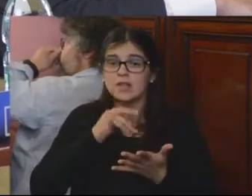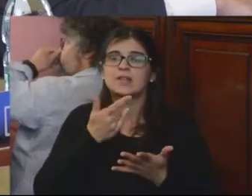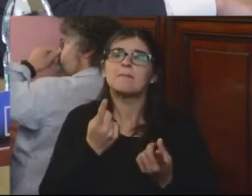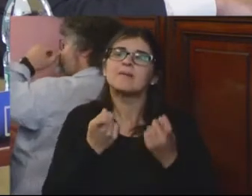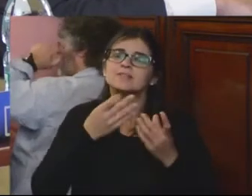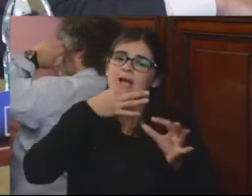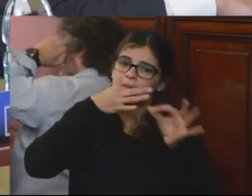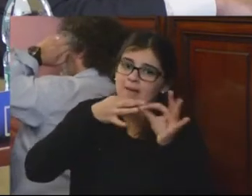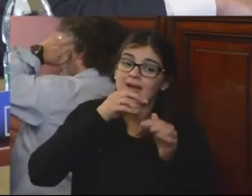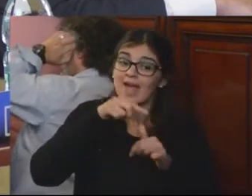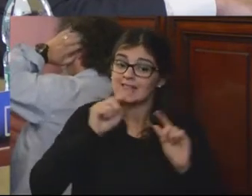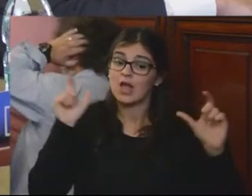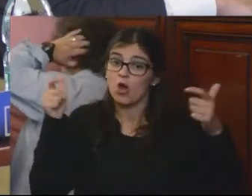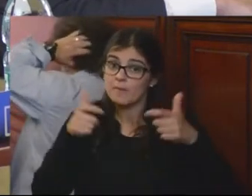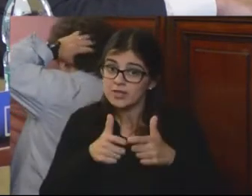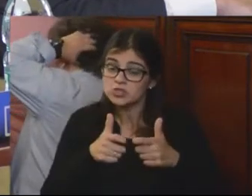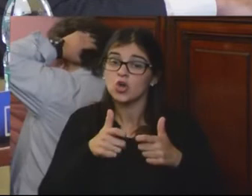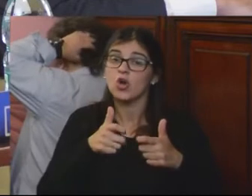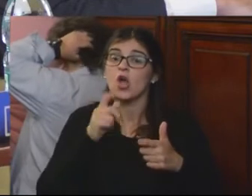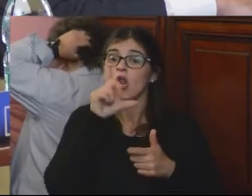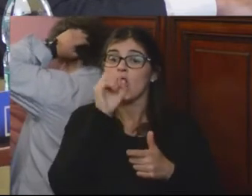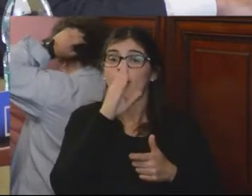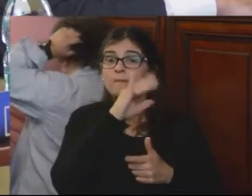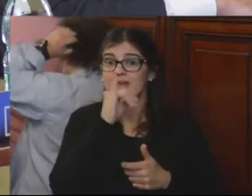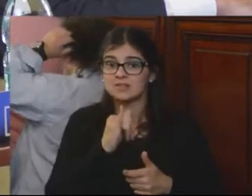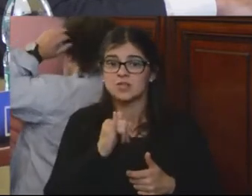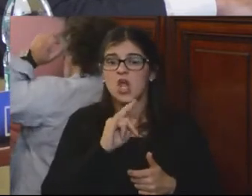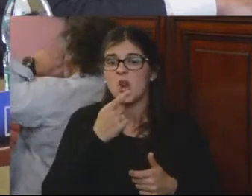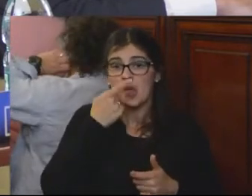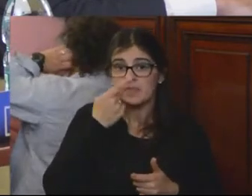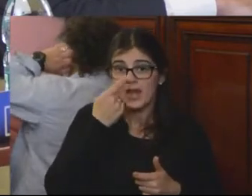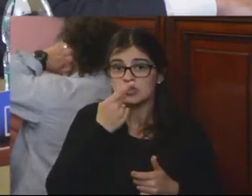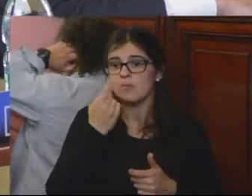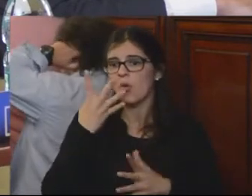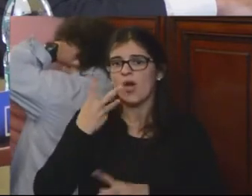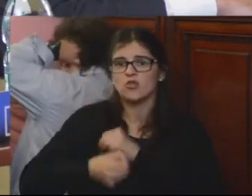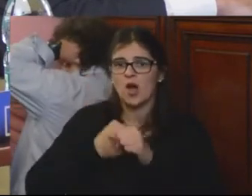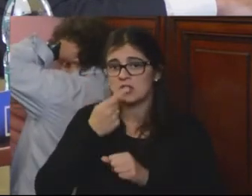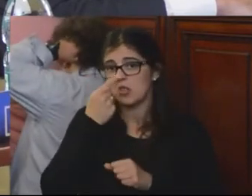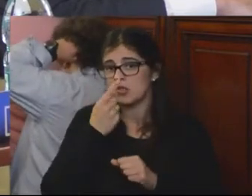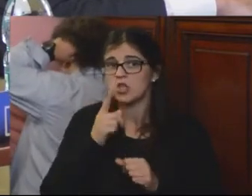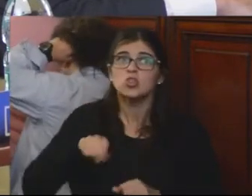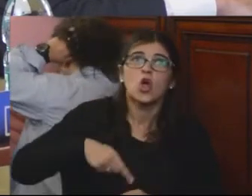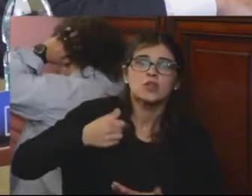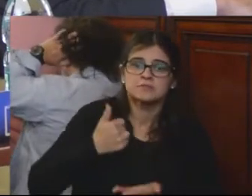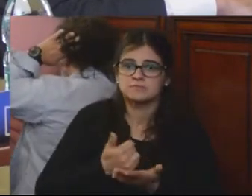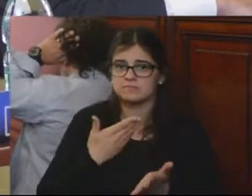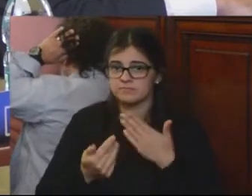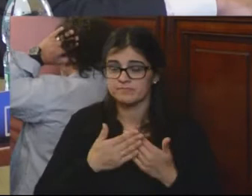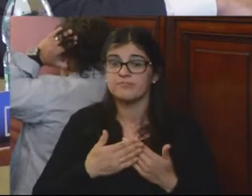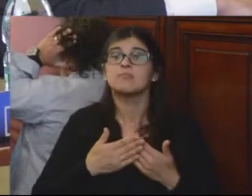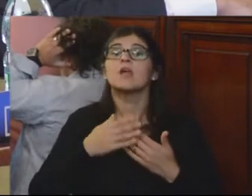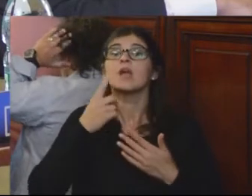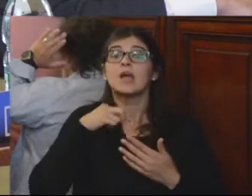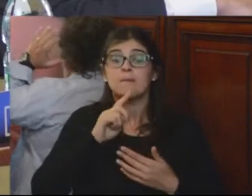para esta comisión el paradero de lópez no fue un tema de interés durante cuatro años celebra no de cualquier nuevo que